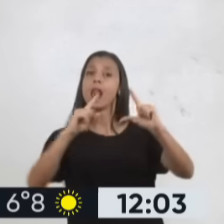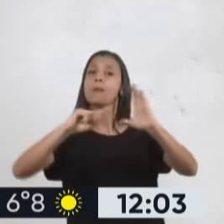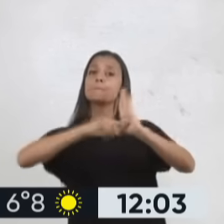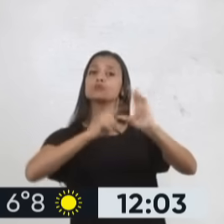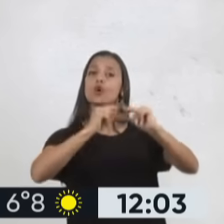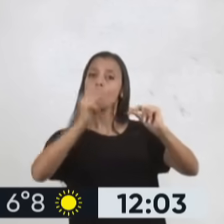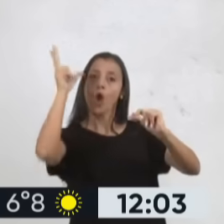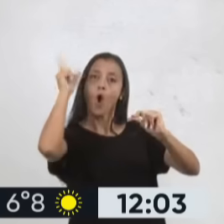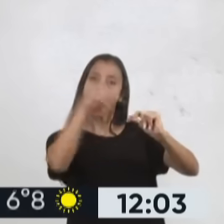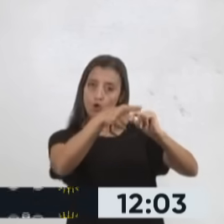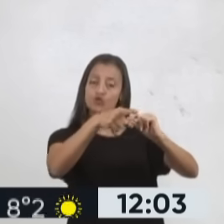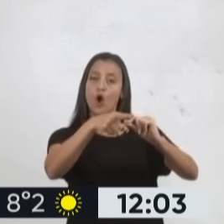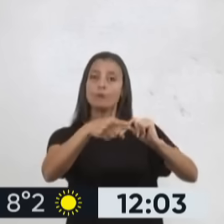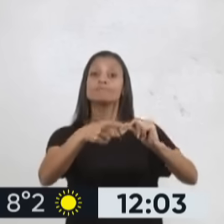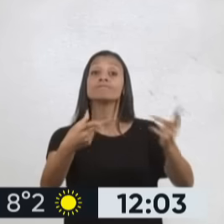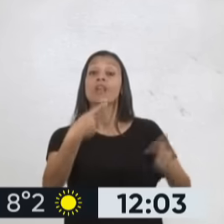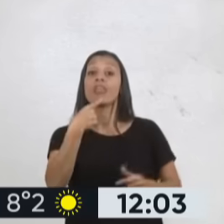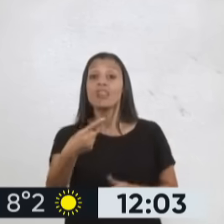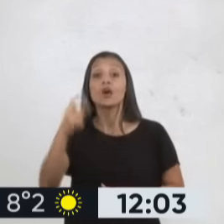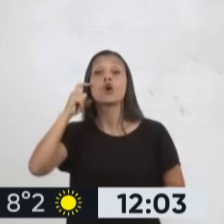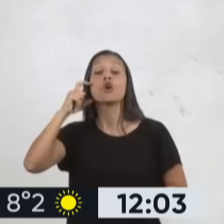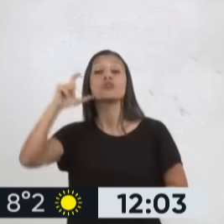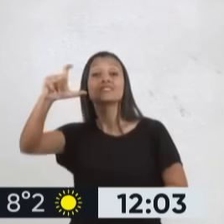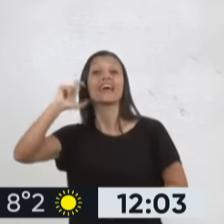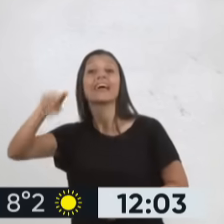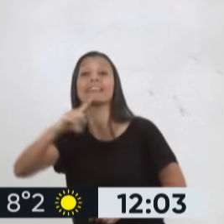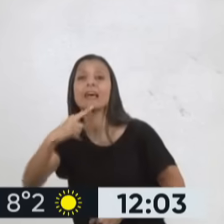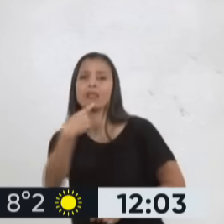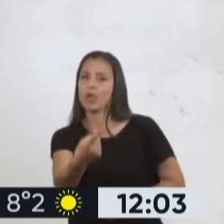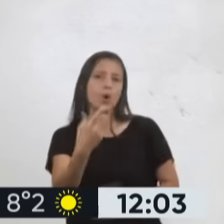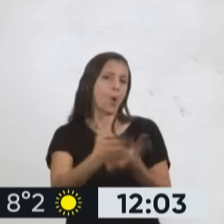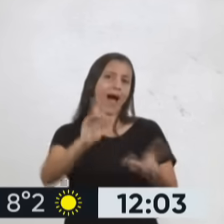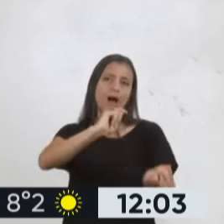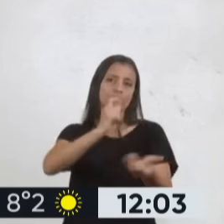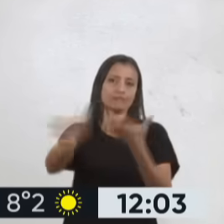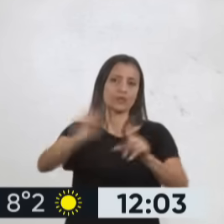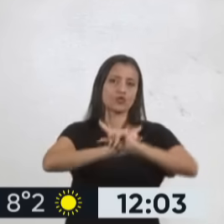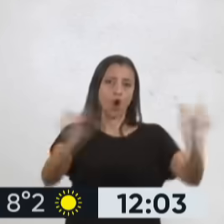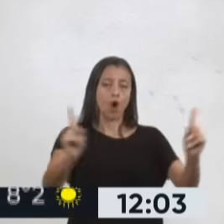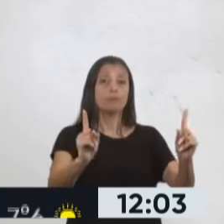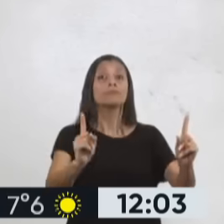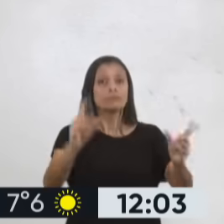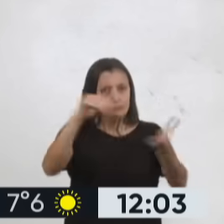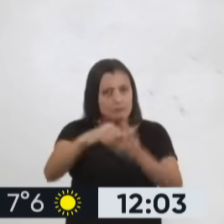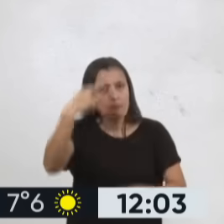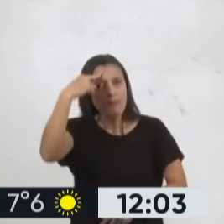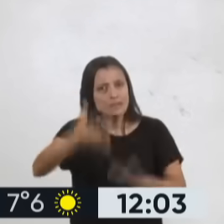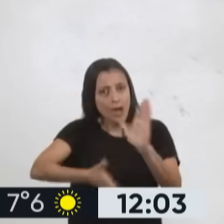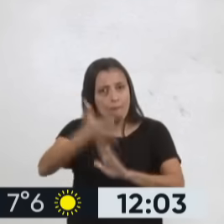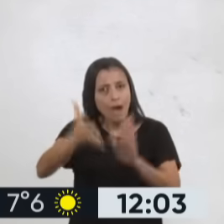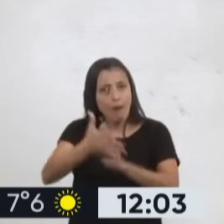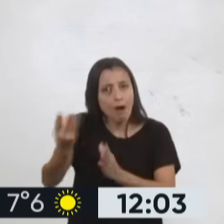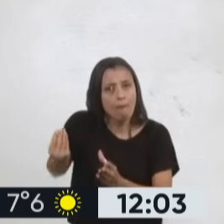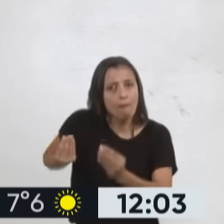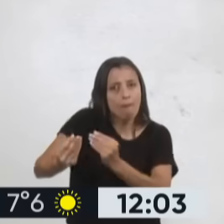ya dijo que va a rechazar, el representante Gerardo Martínez, bueno, ¿qué va a hacer el gobierno al respecto? Y si evalúan ampliar la mesa a otros